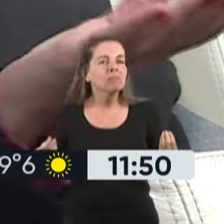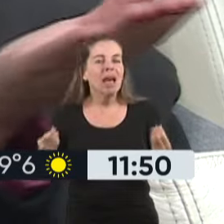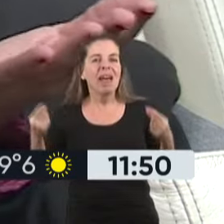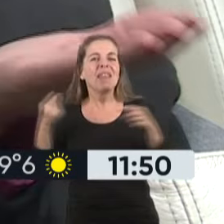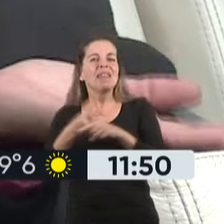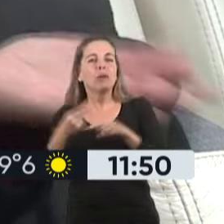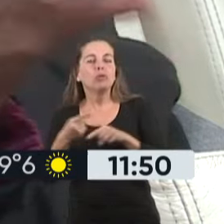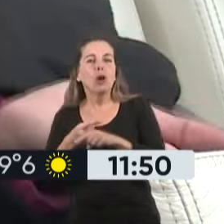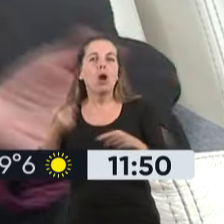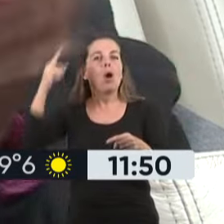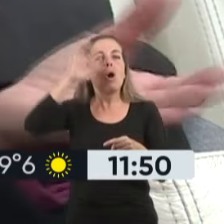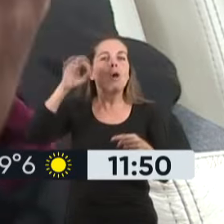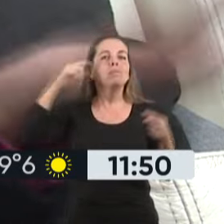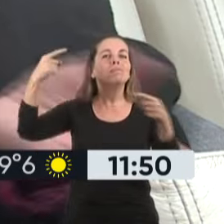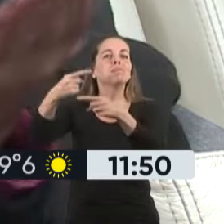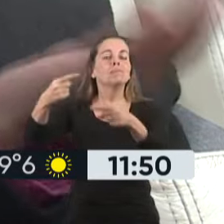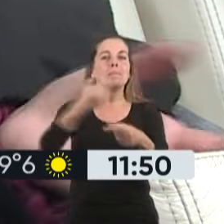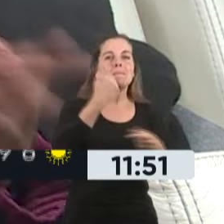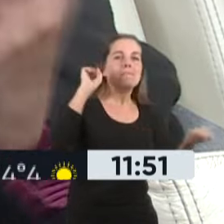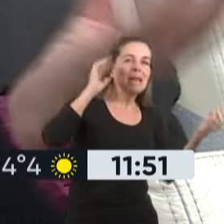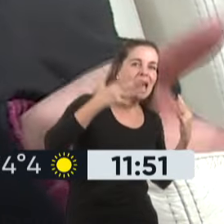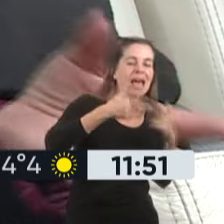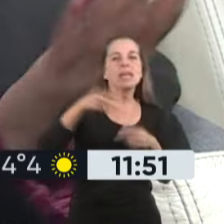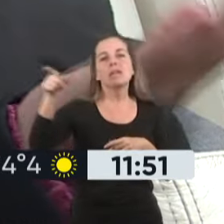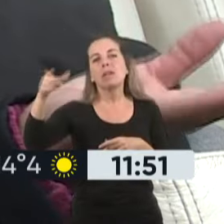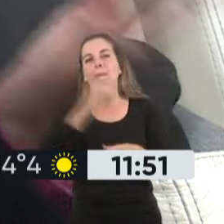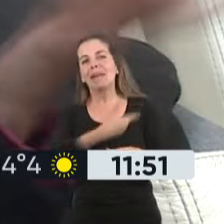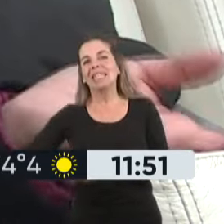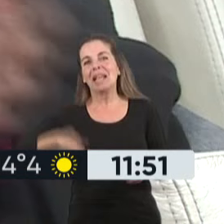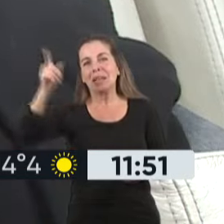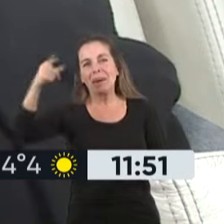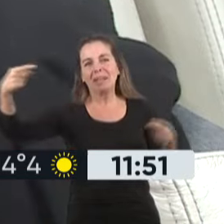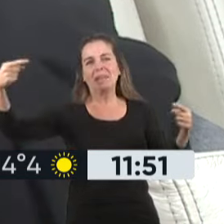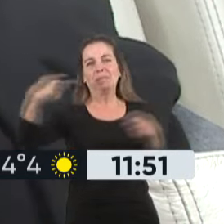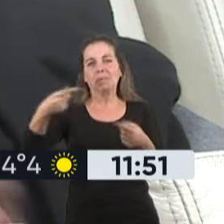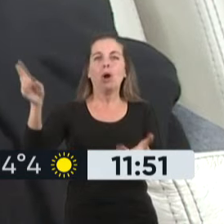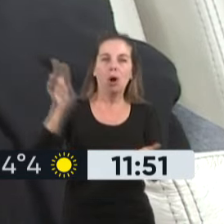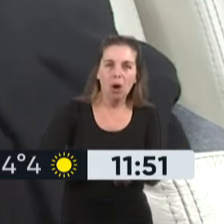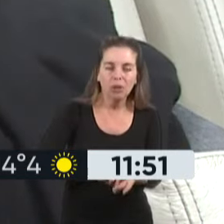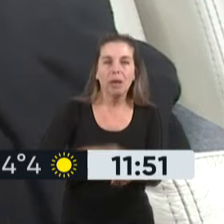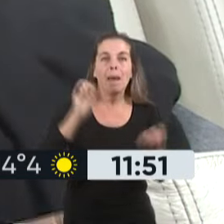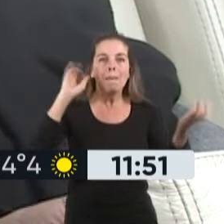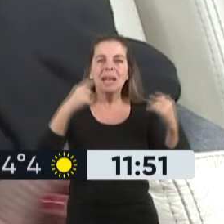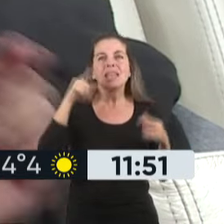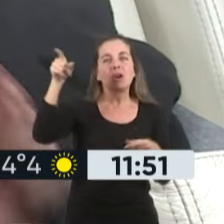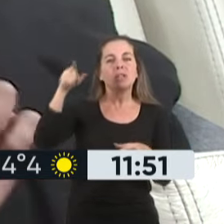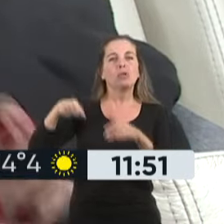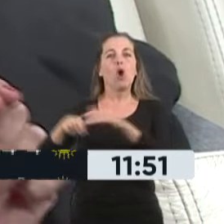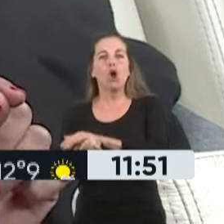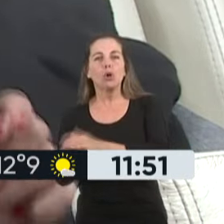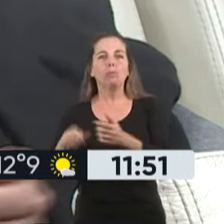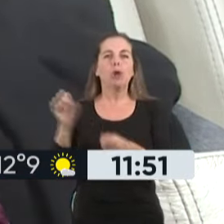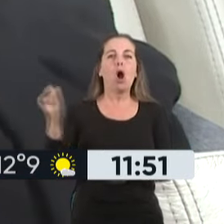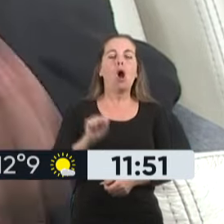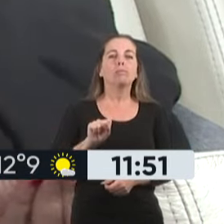discussão com o presidente Lula, que Milei volviu a chamá-lo corrupto, comunista, e dijo que no pediría disculpas. Y